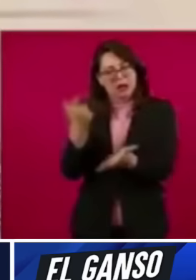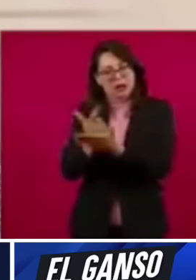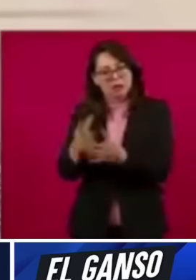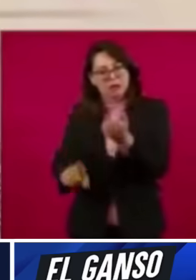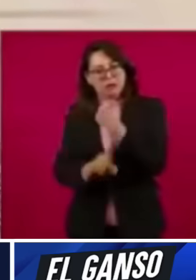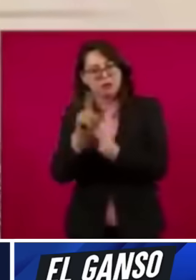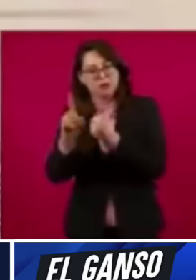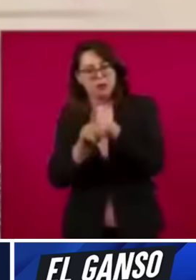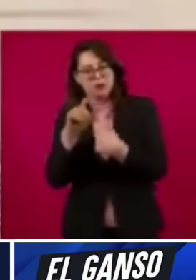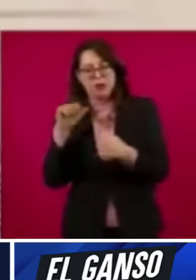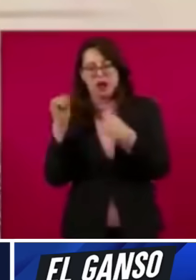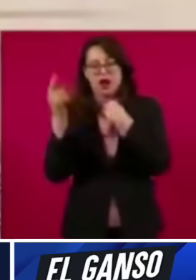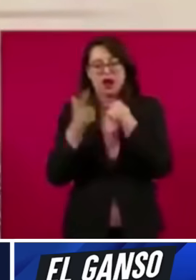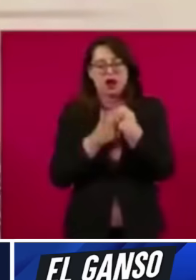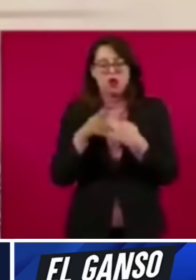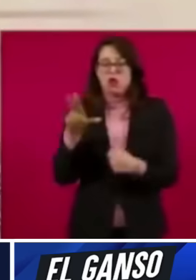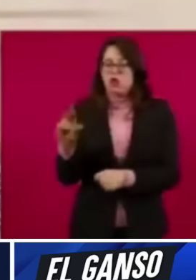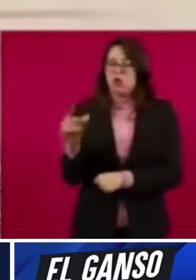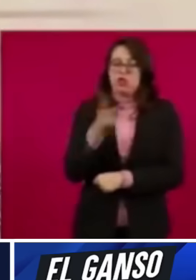Es decir,